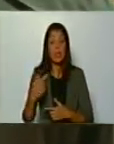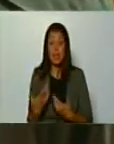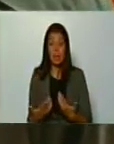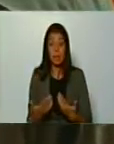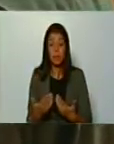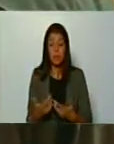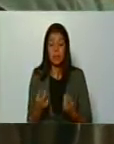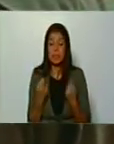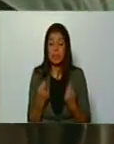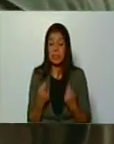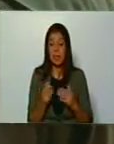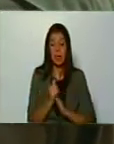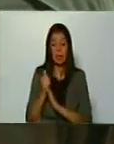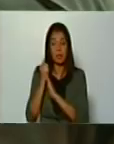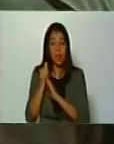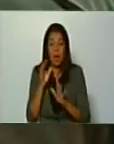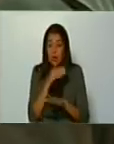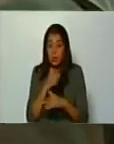vocero.